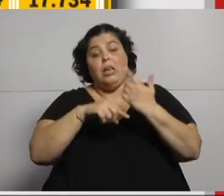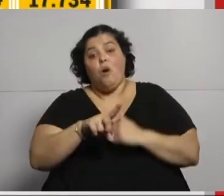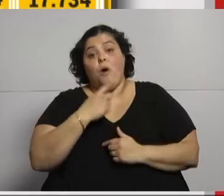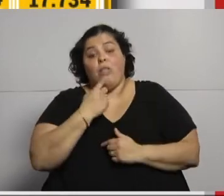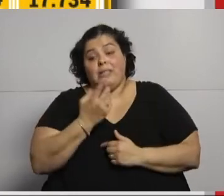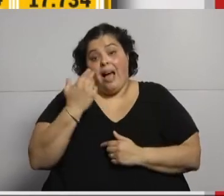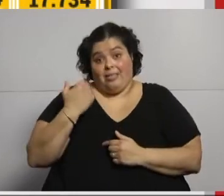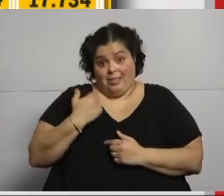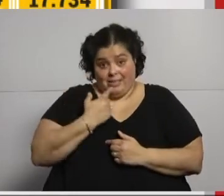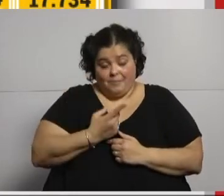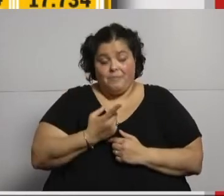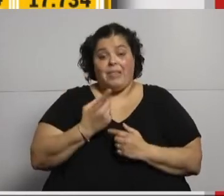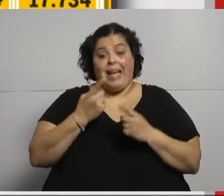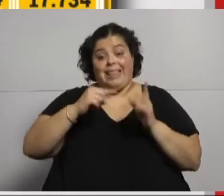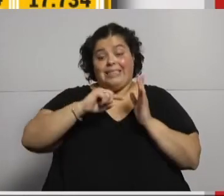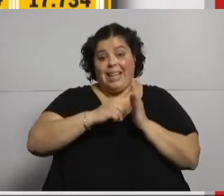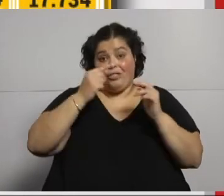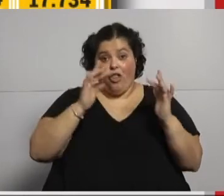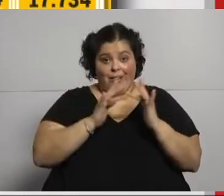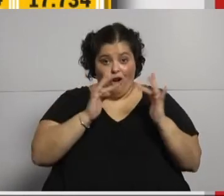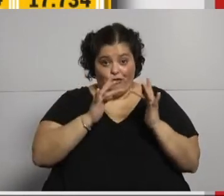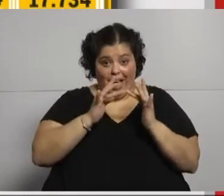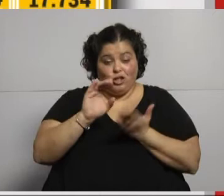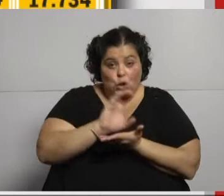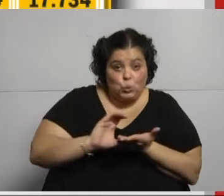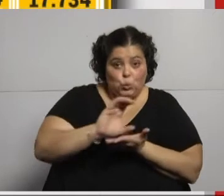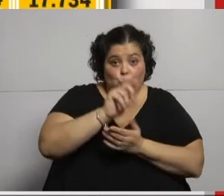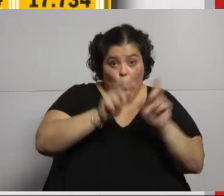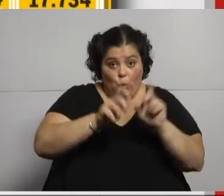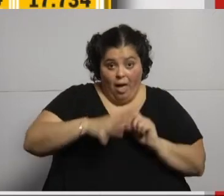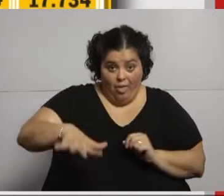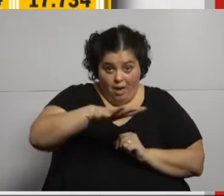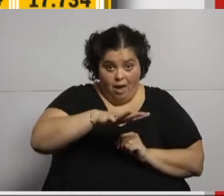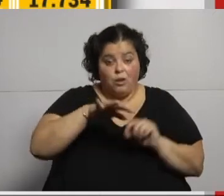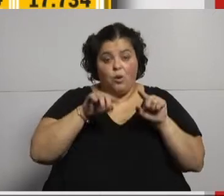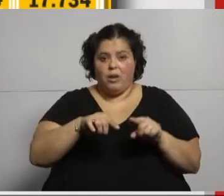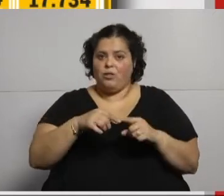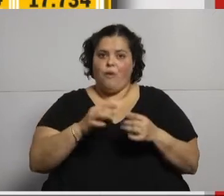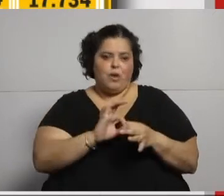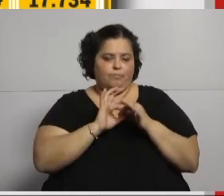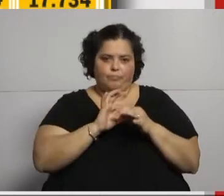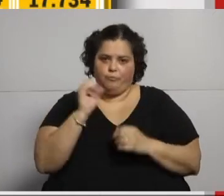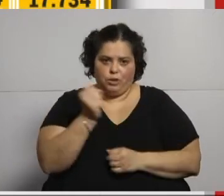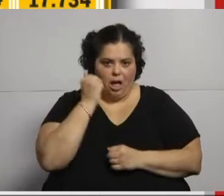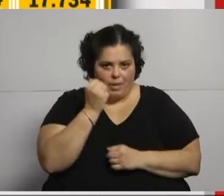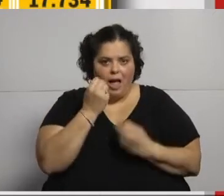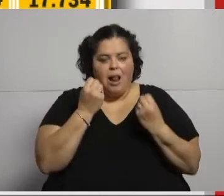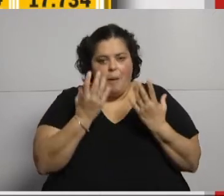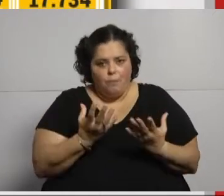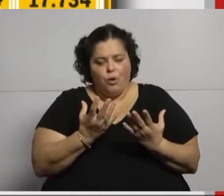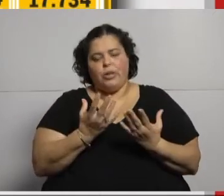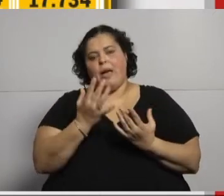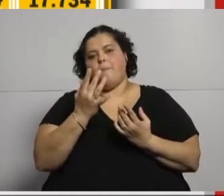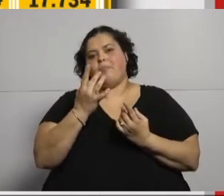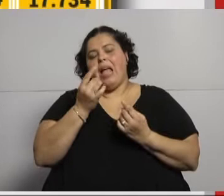Ciudadano ha sido una herramienta fundamental, un apoyo, un aliado importante, porque dada la baja penetración de los